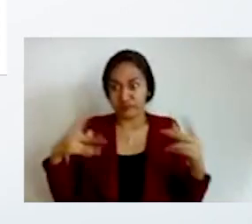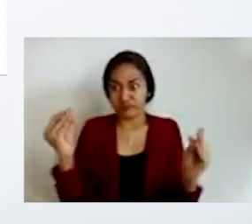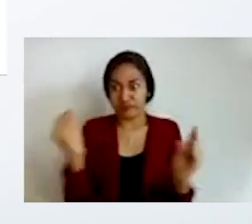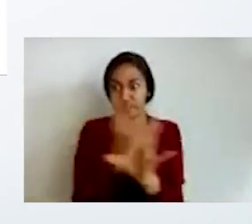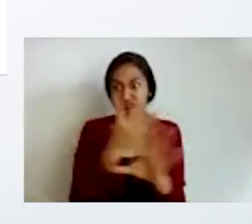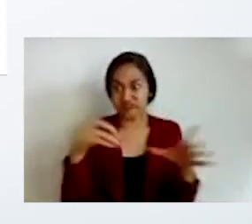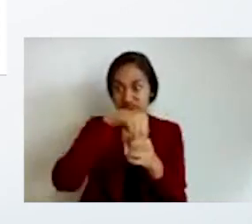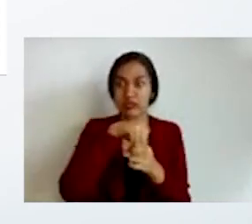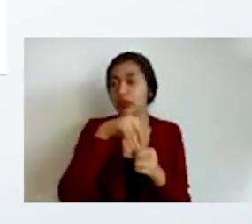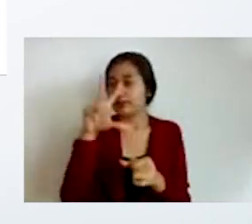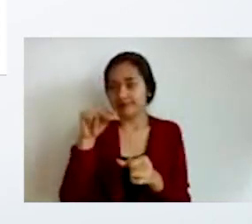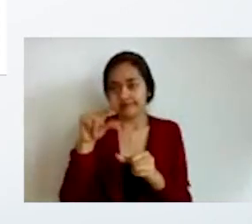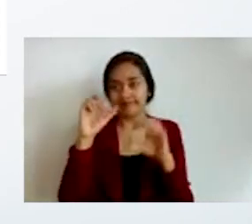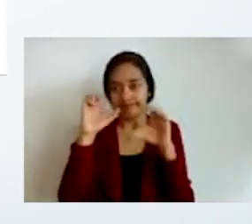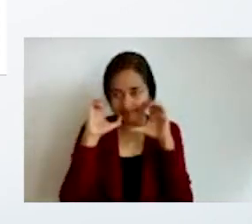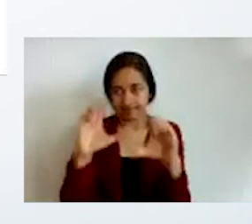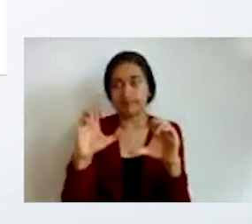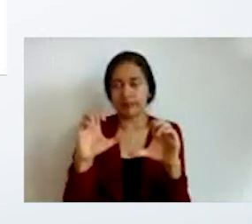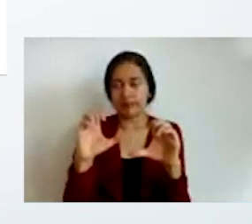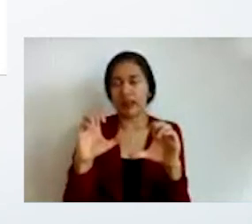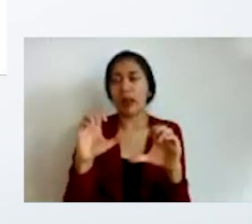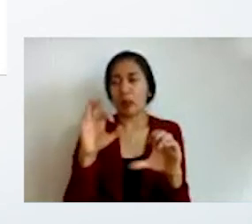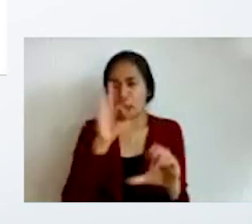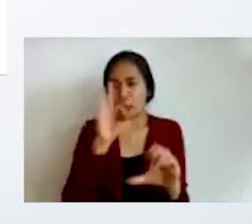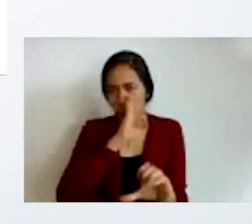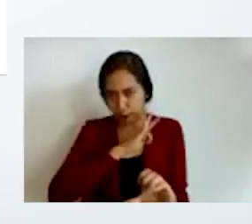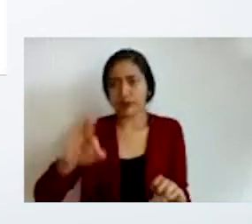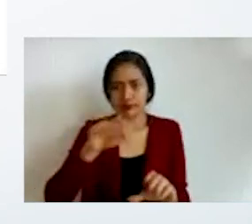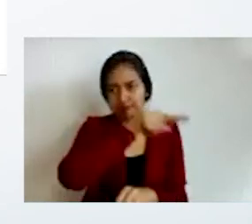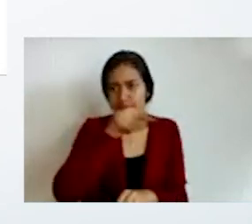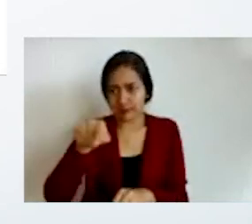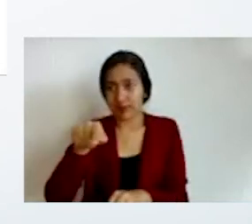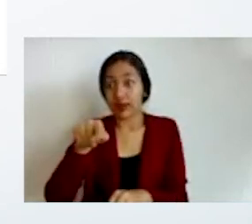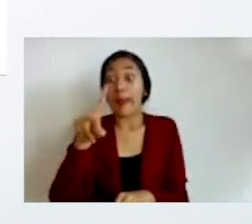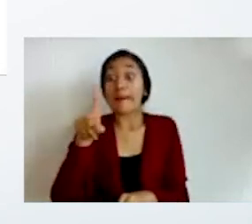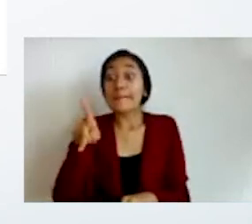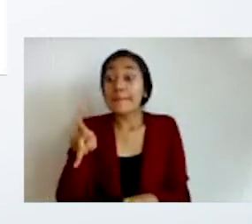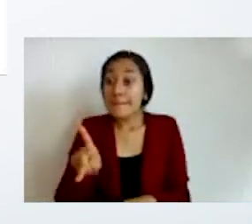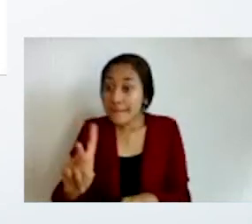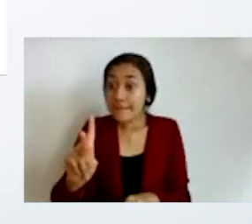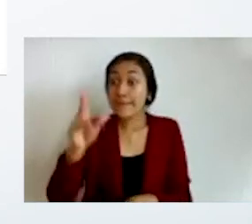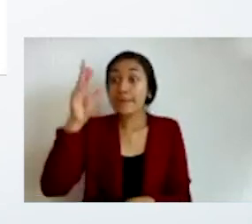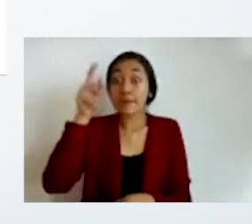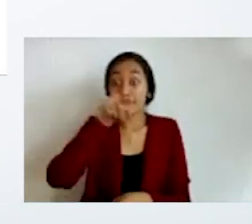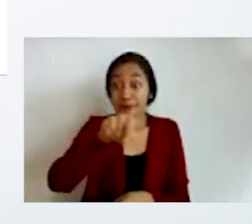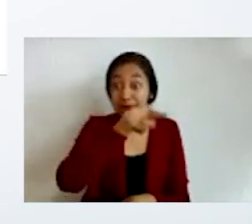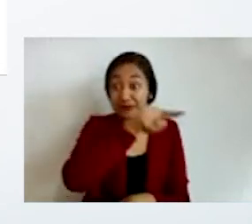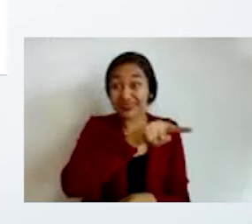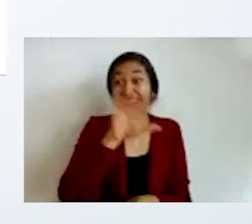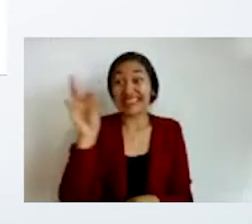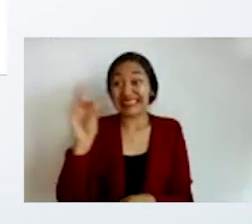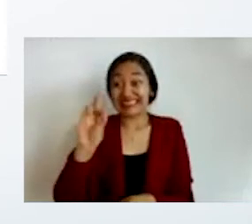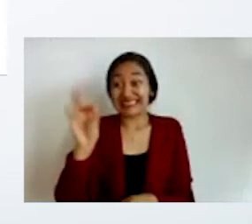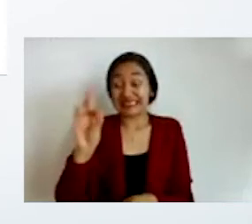momento en el interior de estos espacios. Aquí lo crucial es tomar en cuenta que los espacios cerrados son los